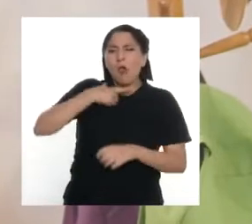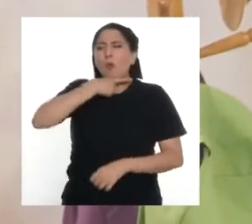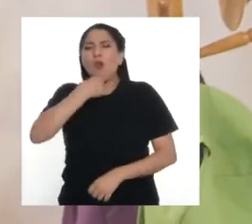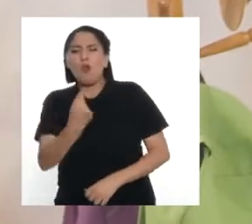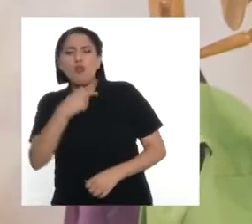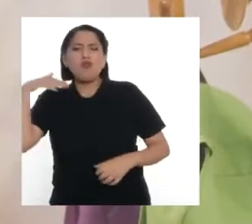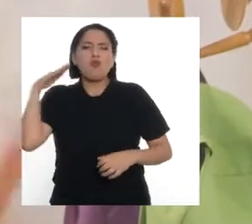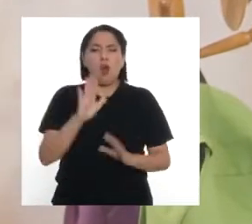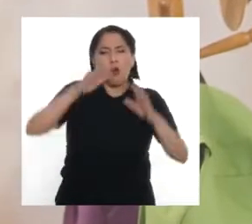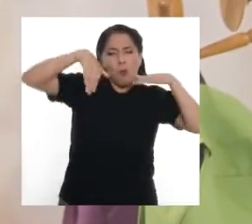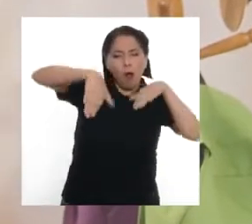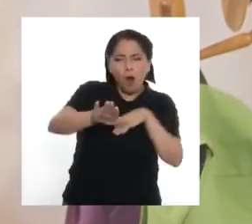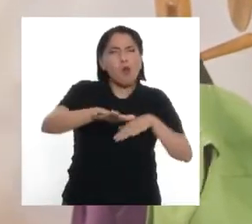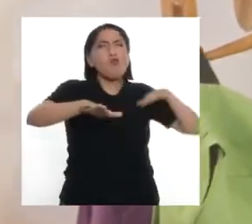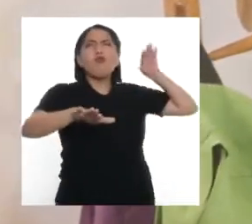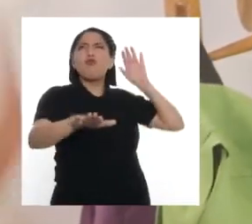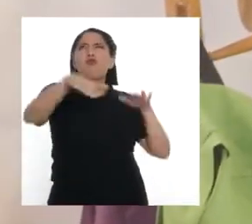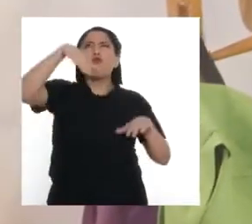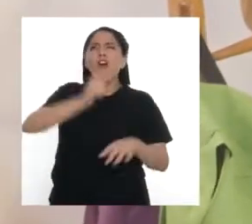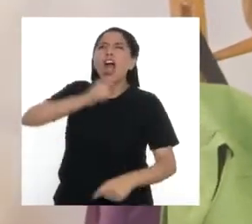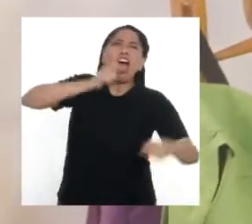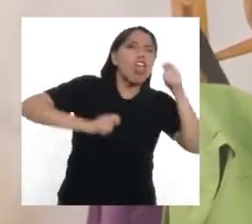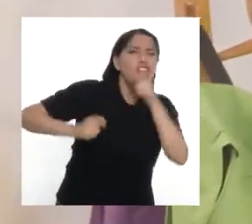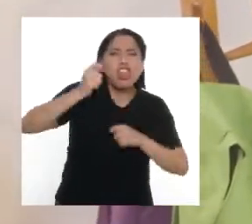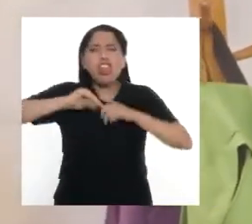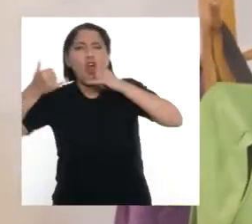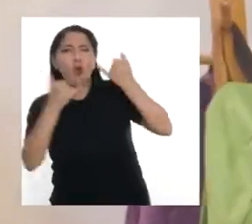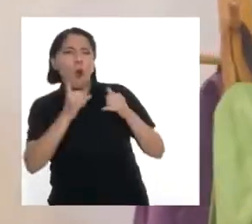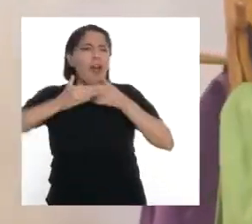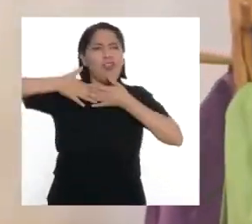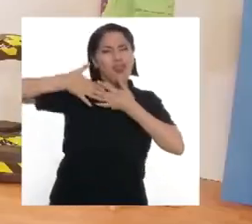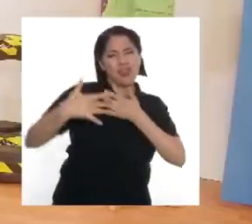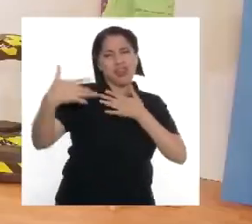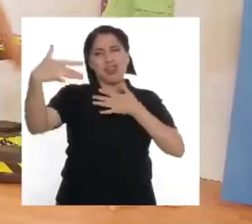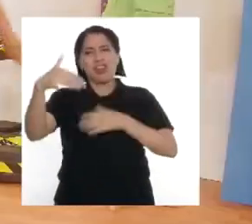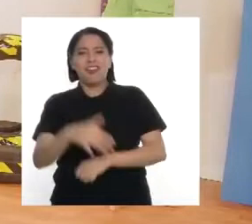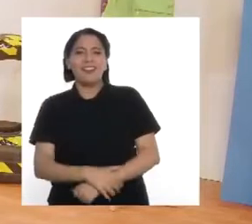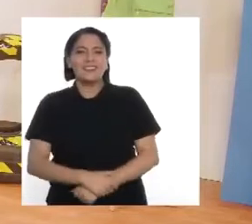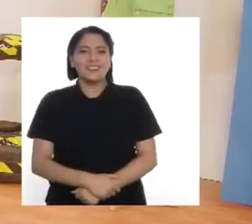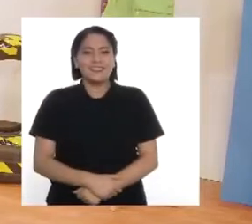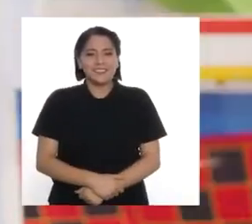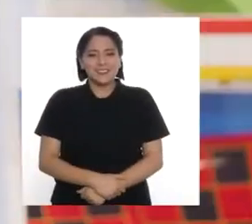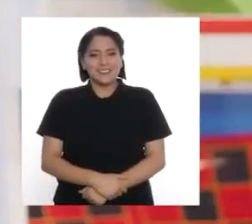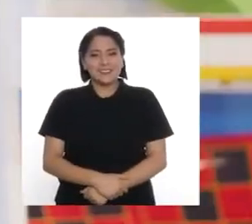Me gusta estar metido en el mar, comer mucho helado y jugar sin parar.